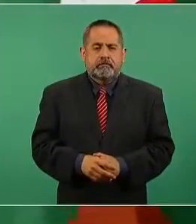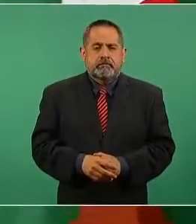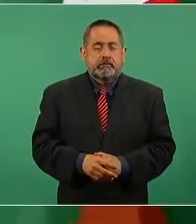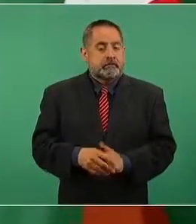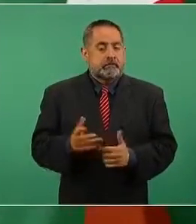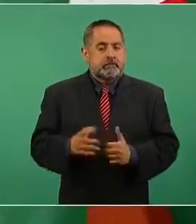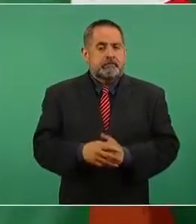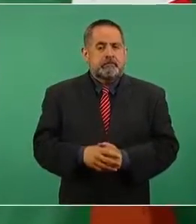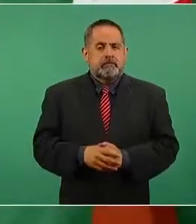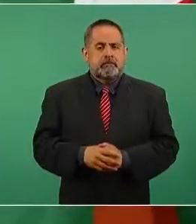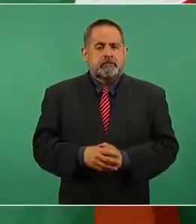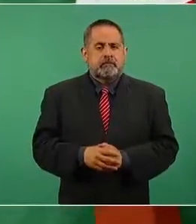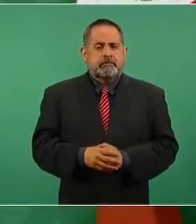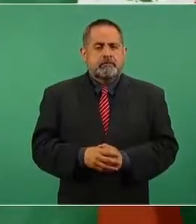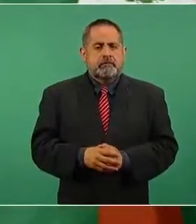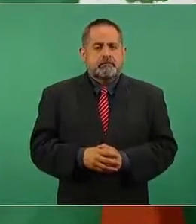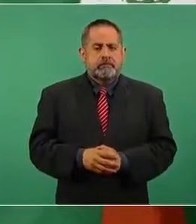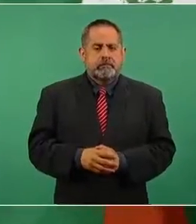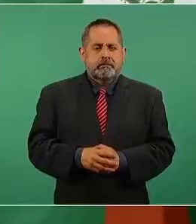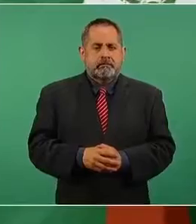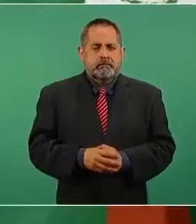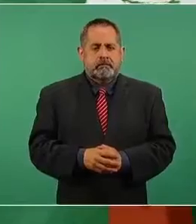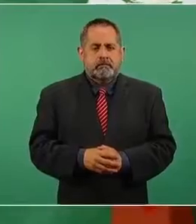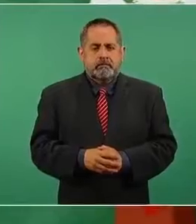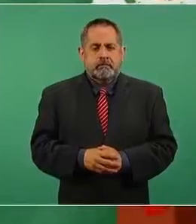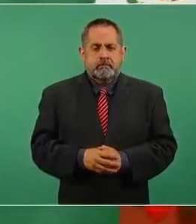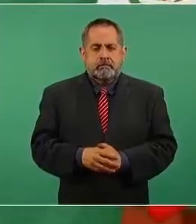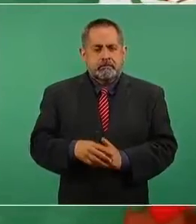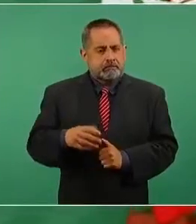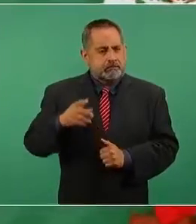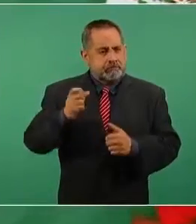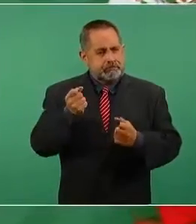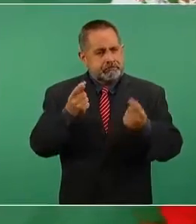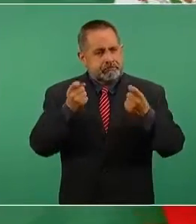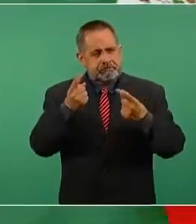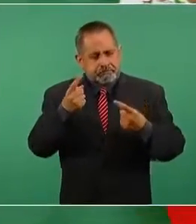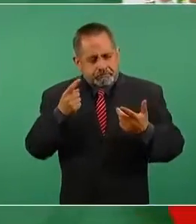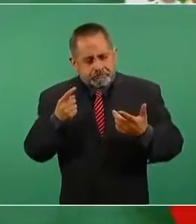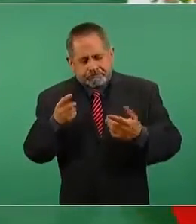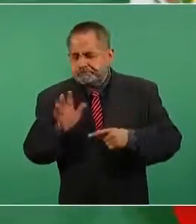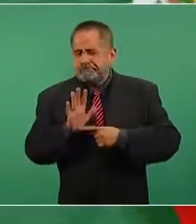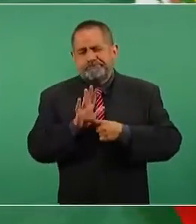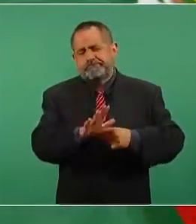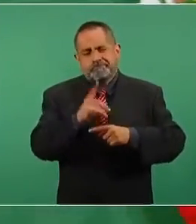Bueno, está hasta demostrado